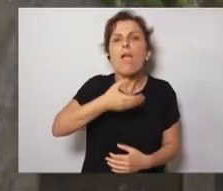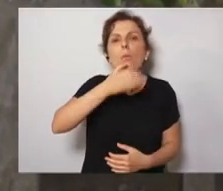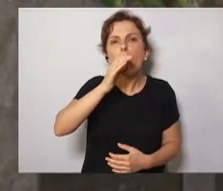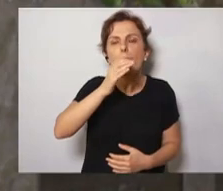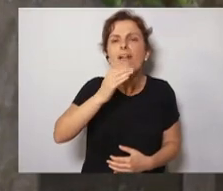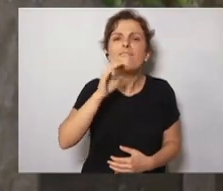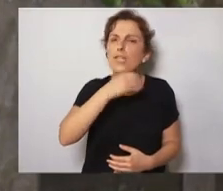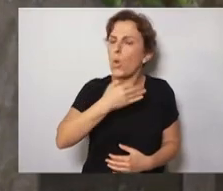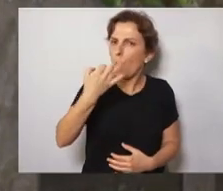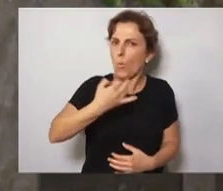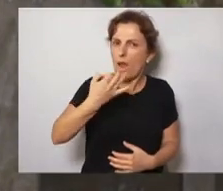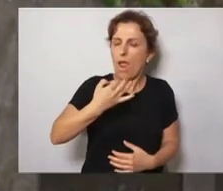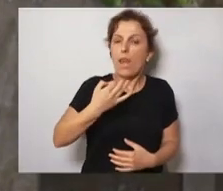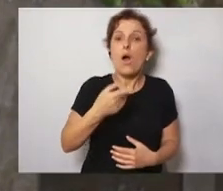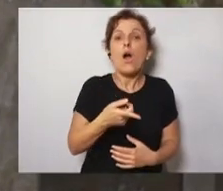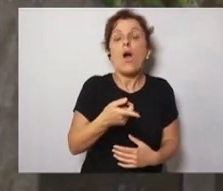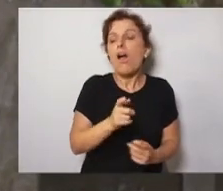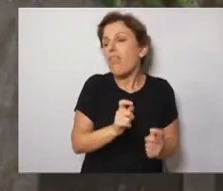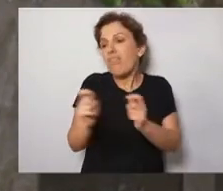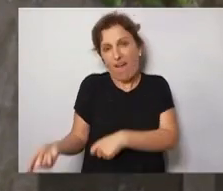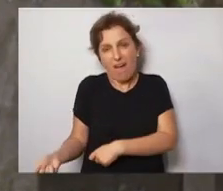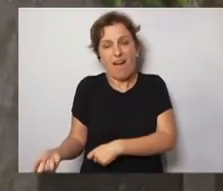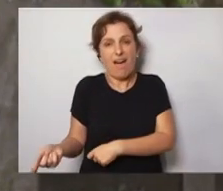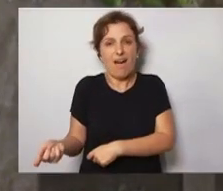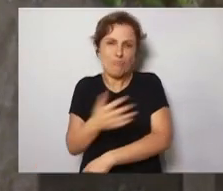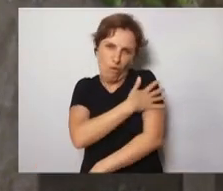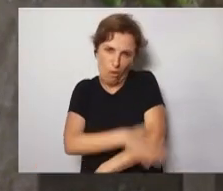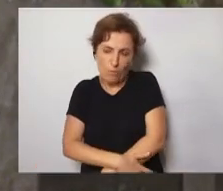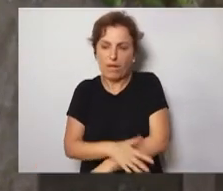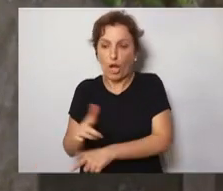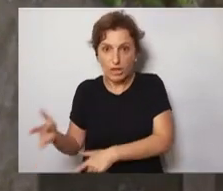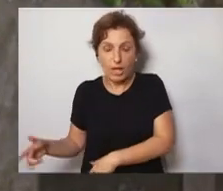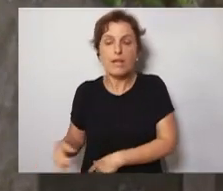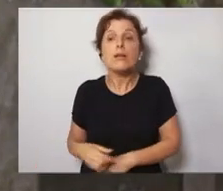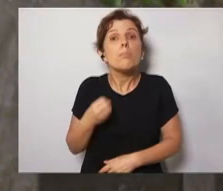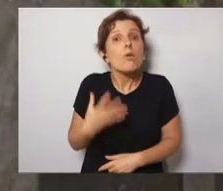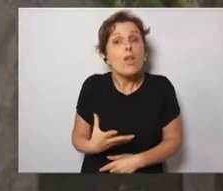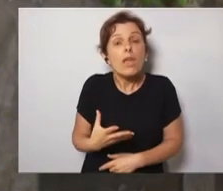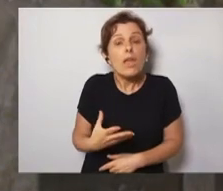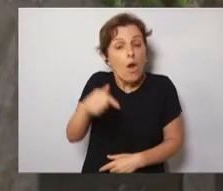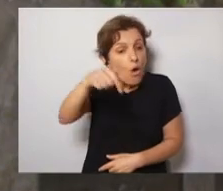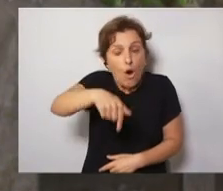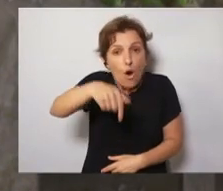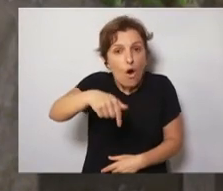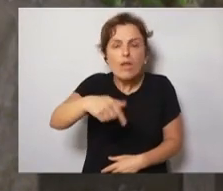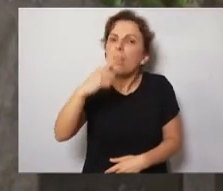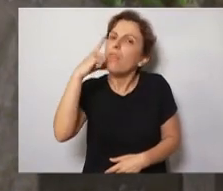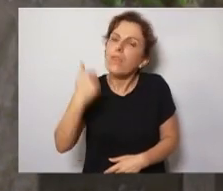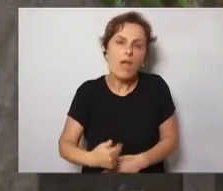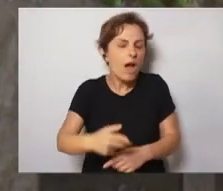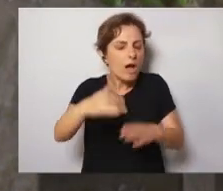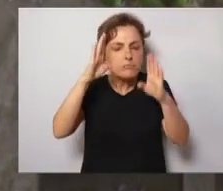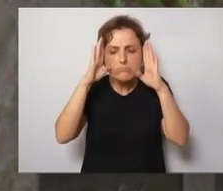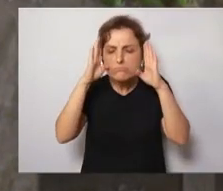y manda en una porción al que no tiene nada preparado porque este es un día consagrado